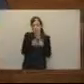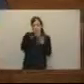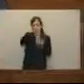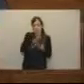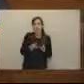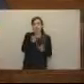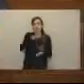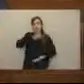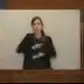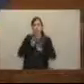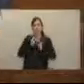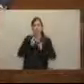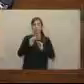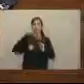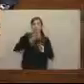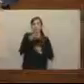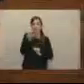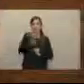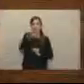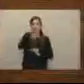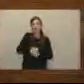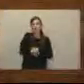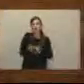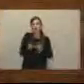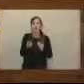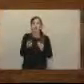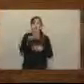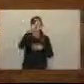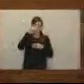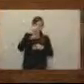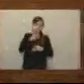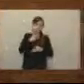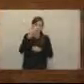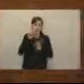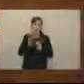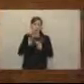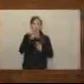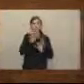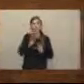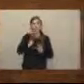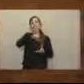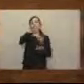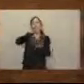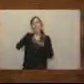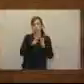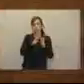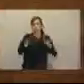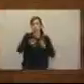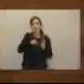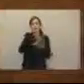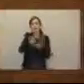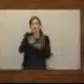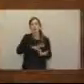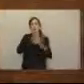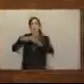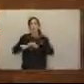capacidades y conocimientos. Por ello, es necesario continuar implementando centros y servicios adaptados a las necesidades